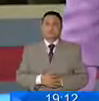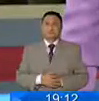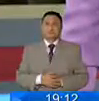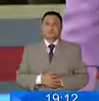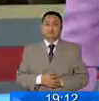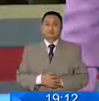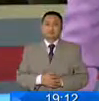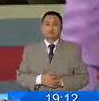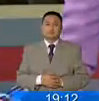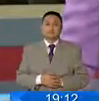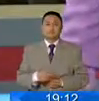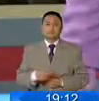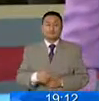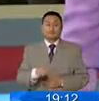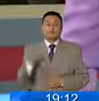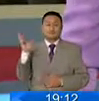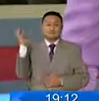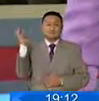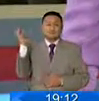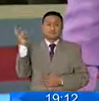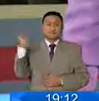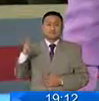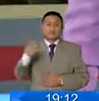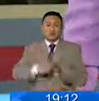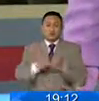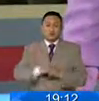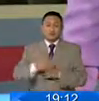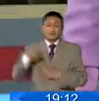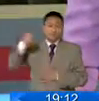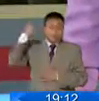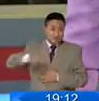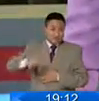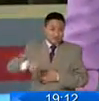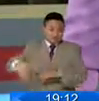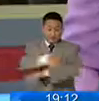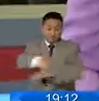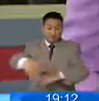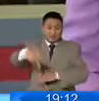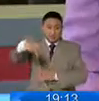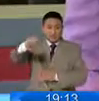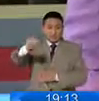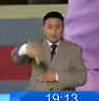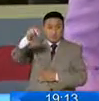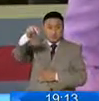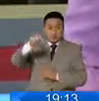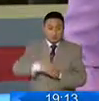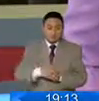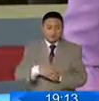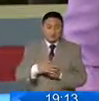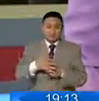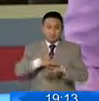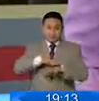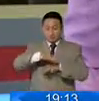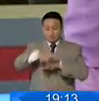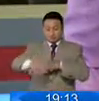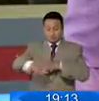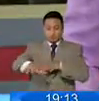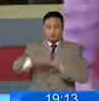Además, el temporal afecta a gran parte también de la provincia de Loja en la vía panamericana. El desbordamiento de una quebrada deja a familias en la